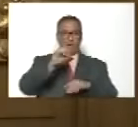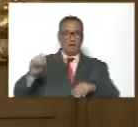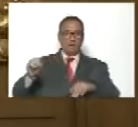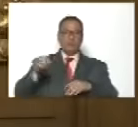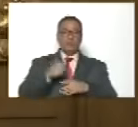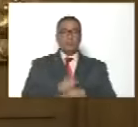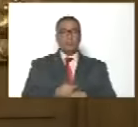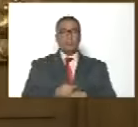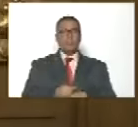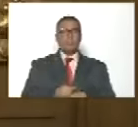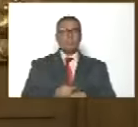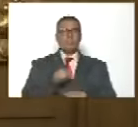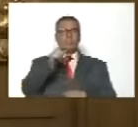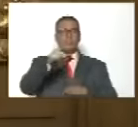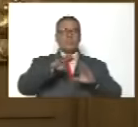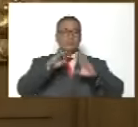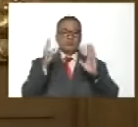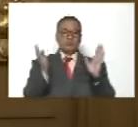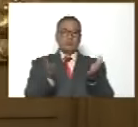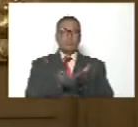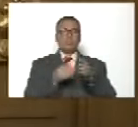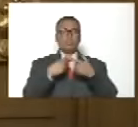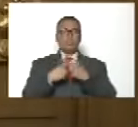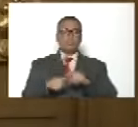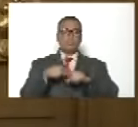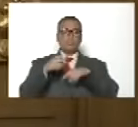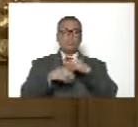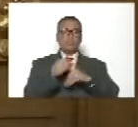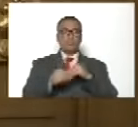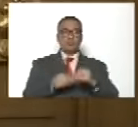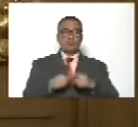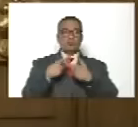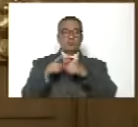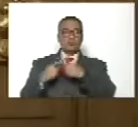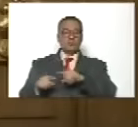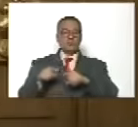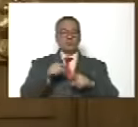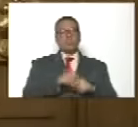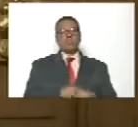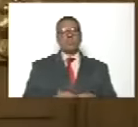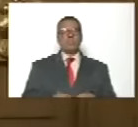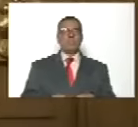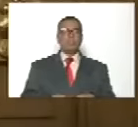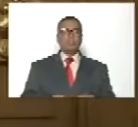sobre todo, de un mundo multipolar, pluripolar.